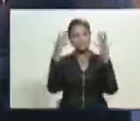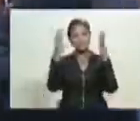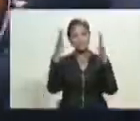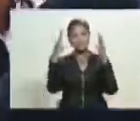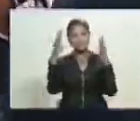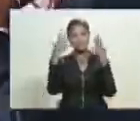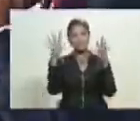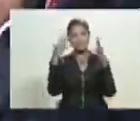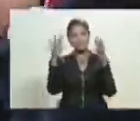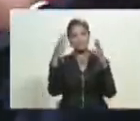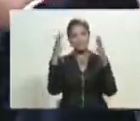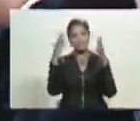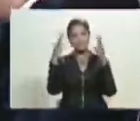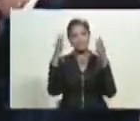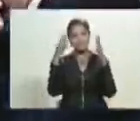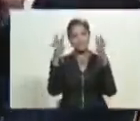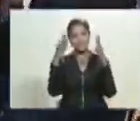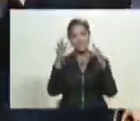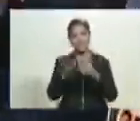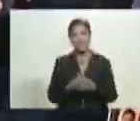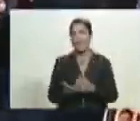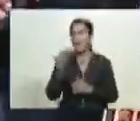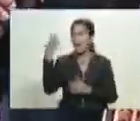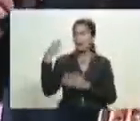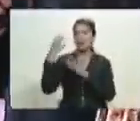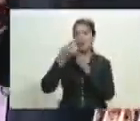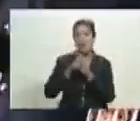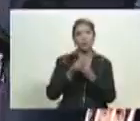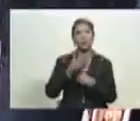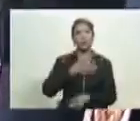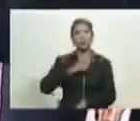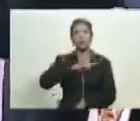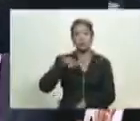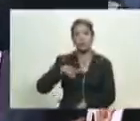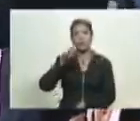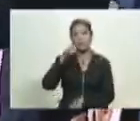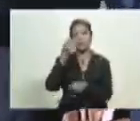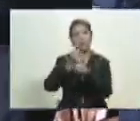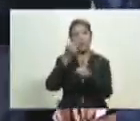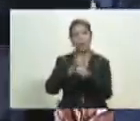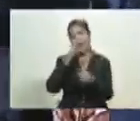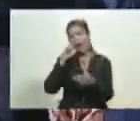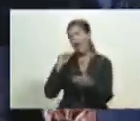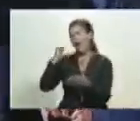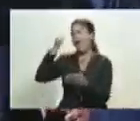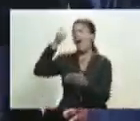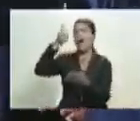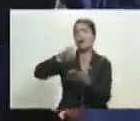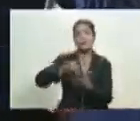Hermano Fidel Vázquez estuvo con nosotros en la Asamblea Nacional durante muchos años